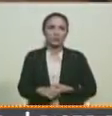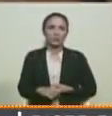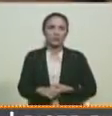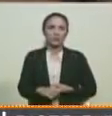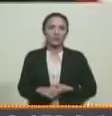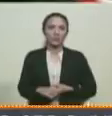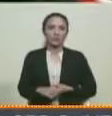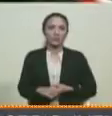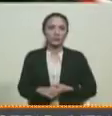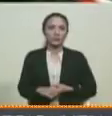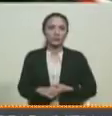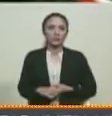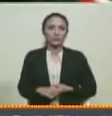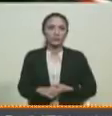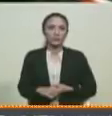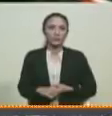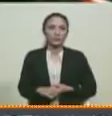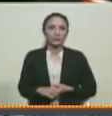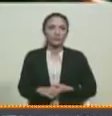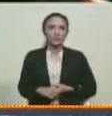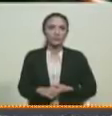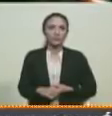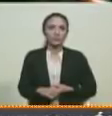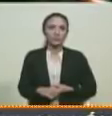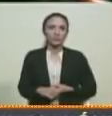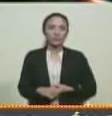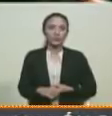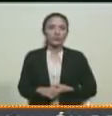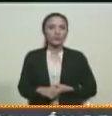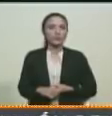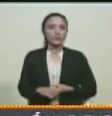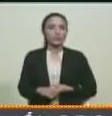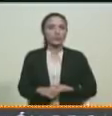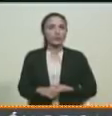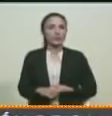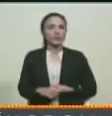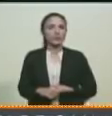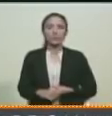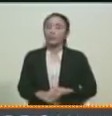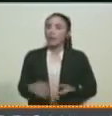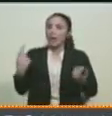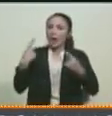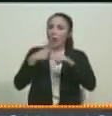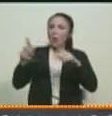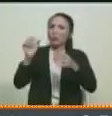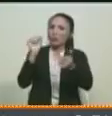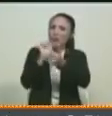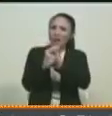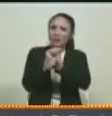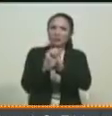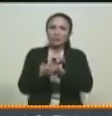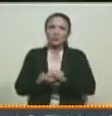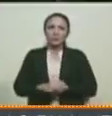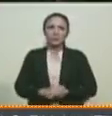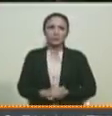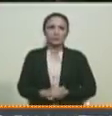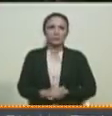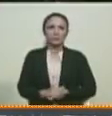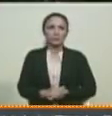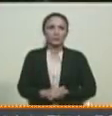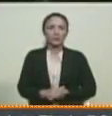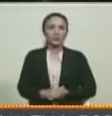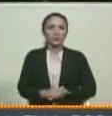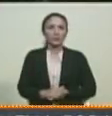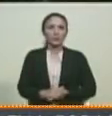un grupo y por otro lado va a meter preso a otros. Yo le decía, es la contradicción del